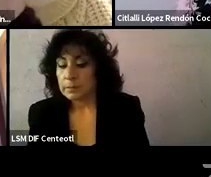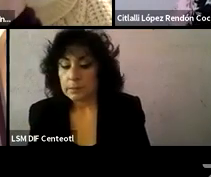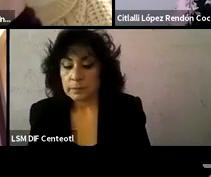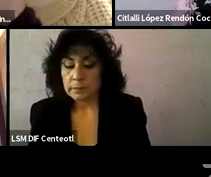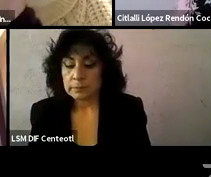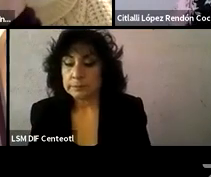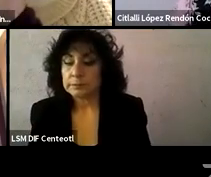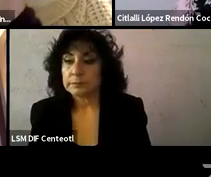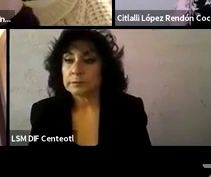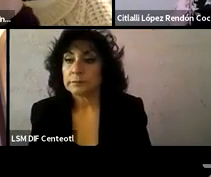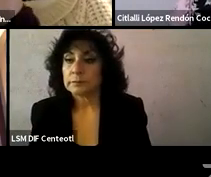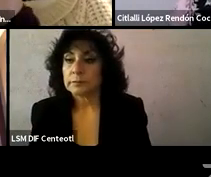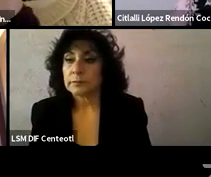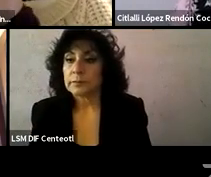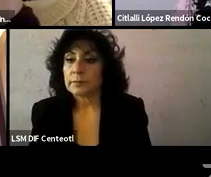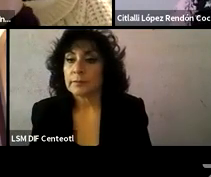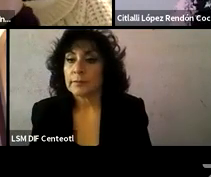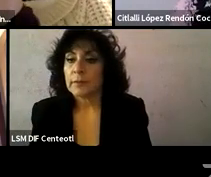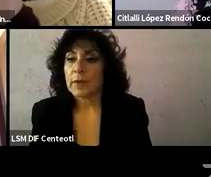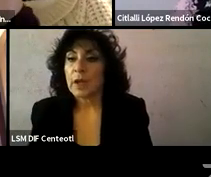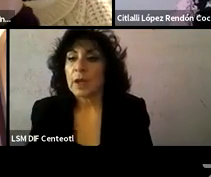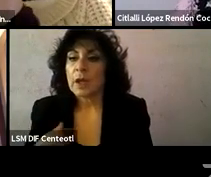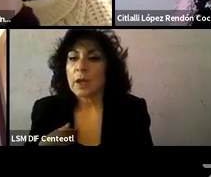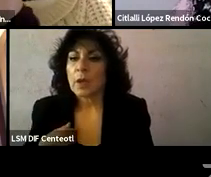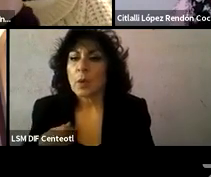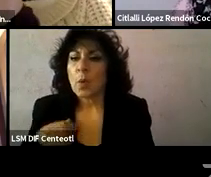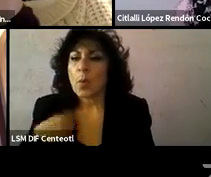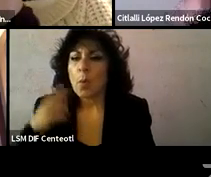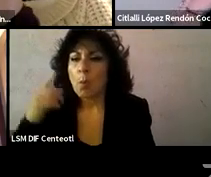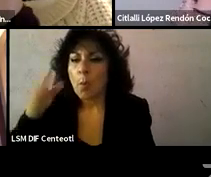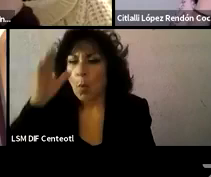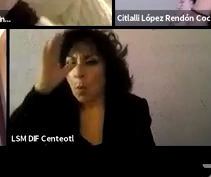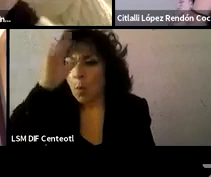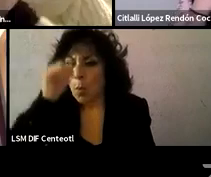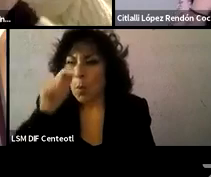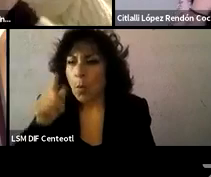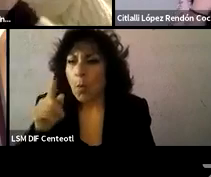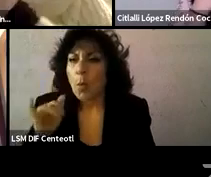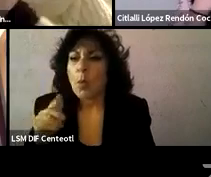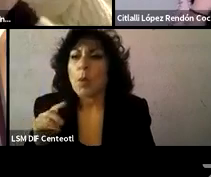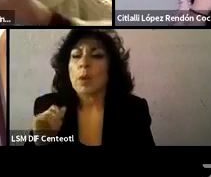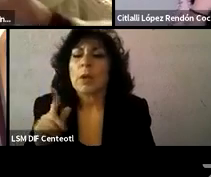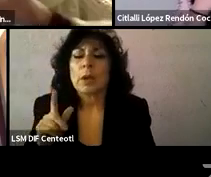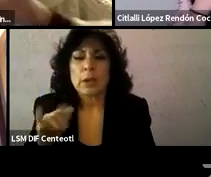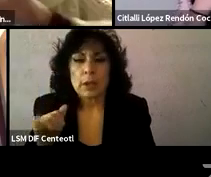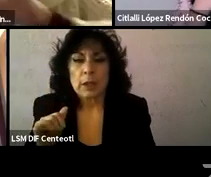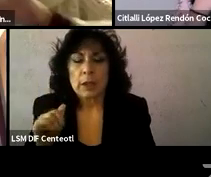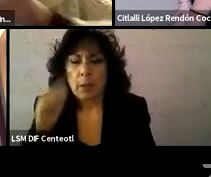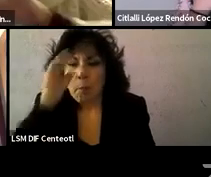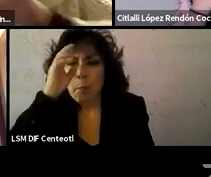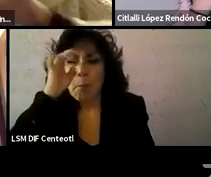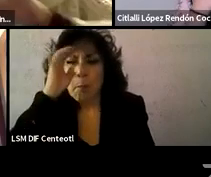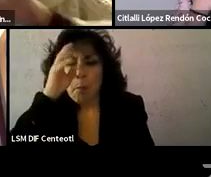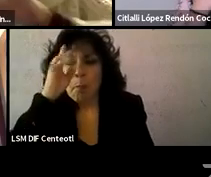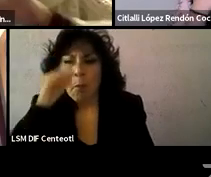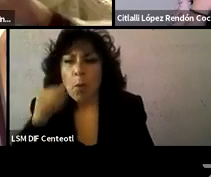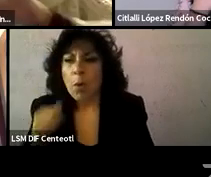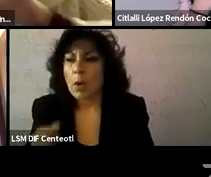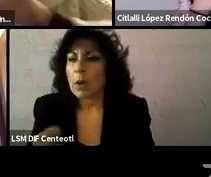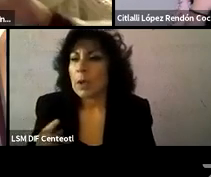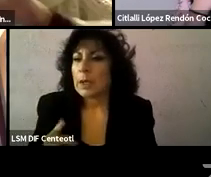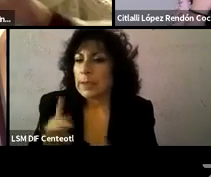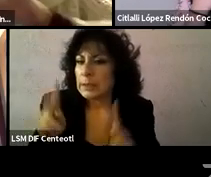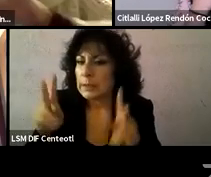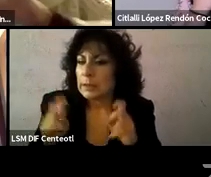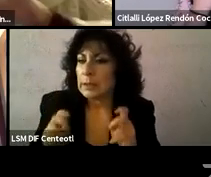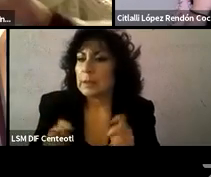Sí, yo siguiendo el hilo de Citlali, entonces reflexiono en torno a que si hablamos de educación para la paz, justo